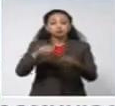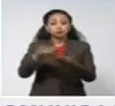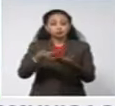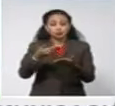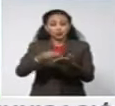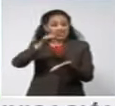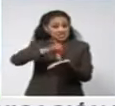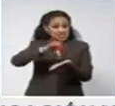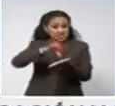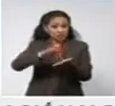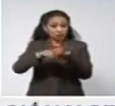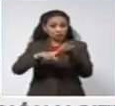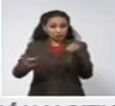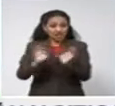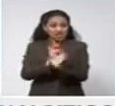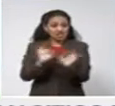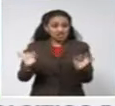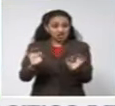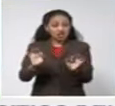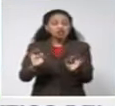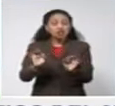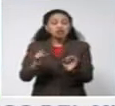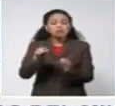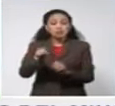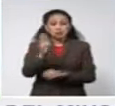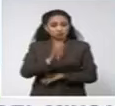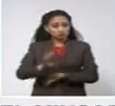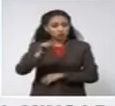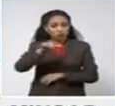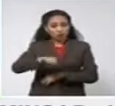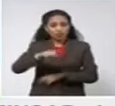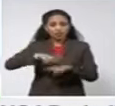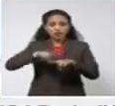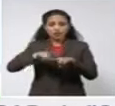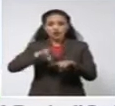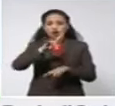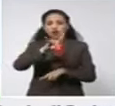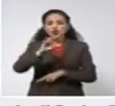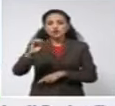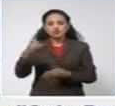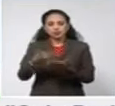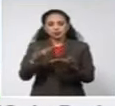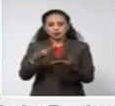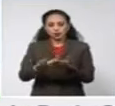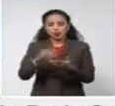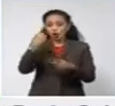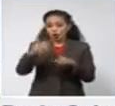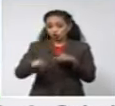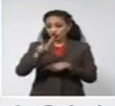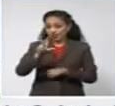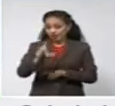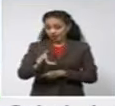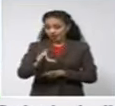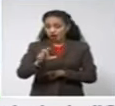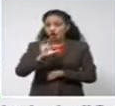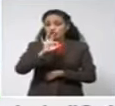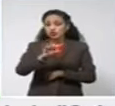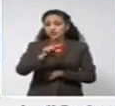de Higiene, Epidemiología y Microbiología de La Habana 900 muestras, el de Villa Clara